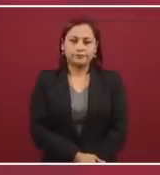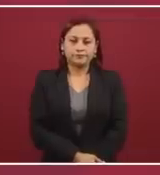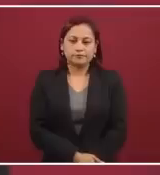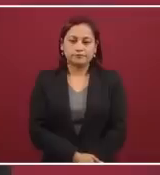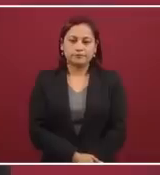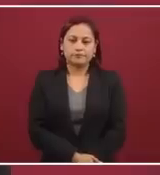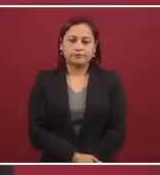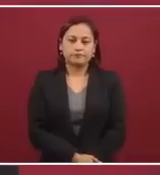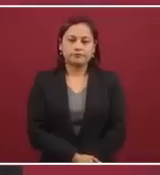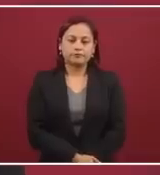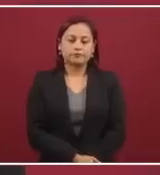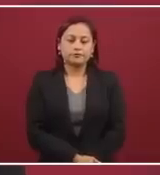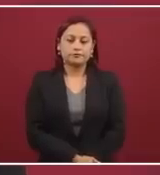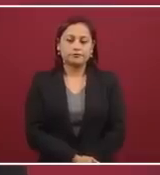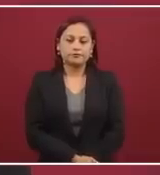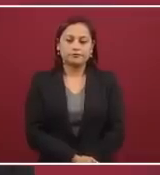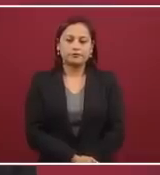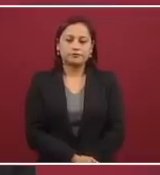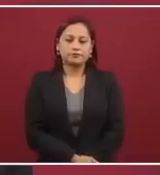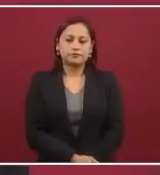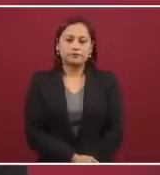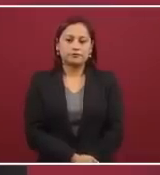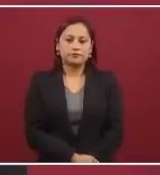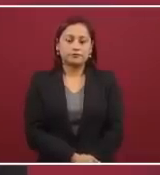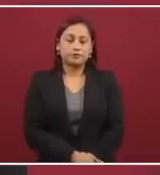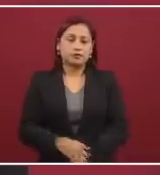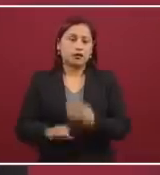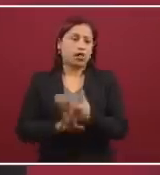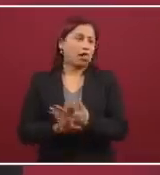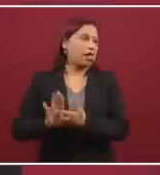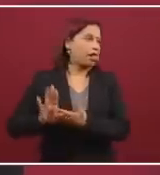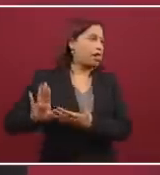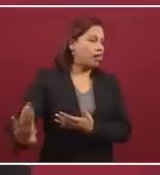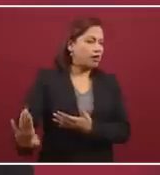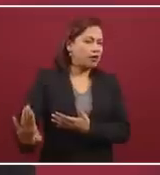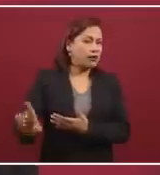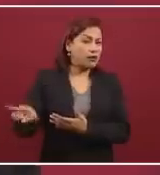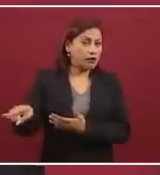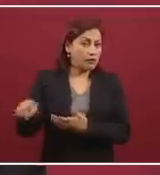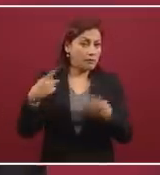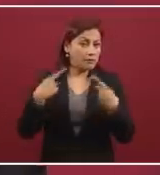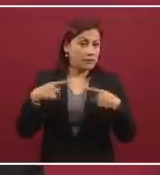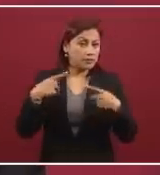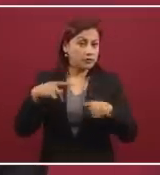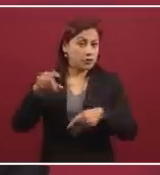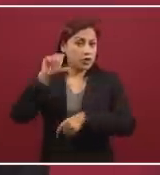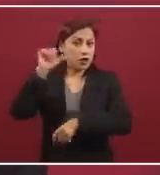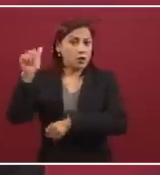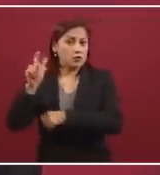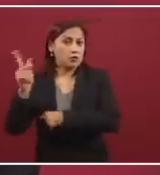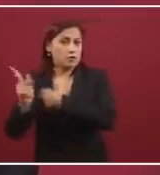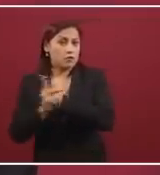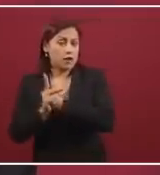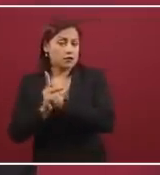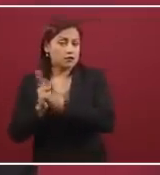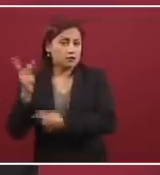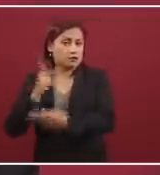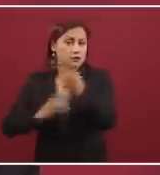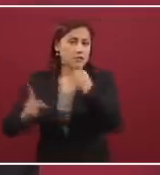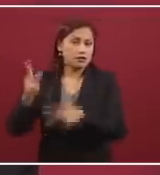no rechazar al extranjero no es humano